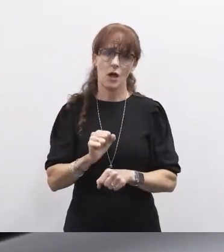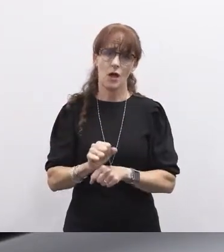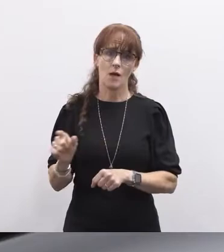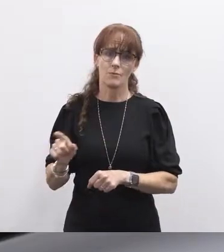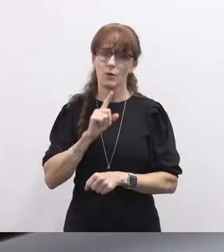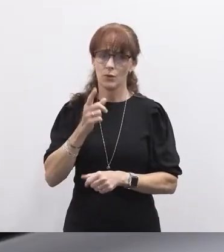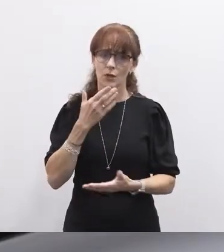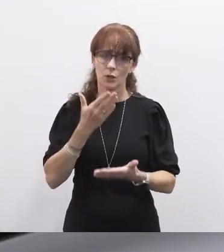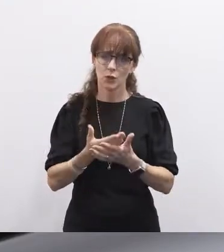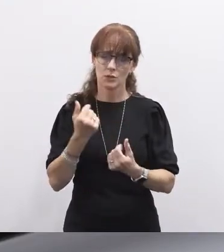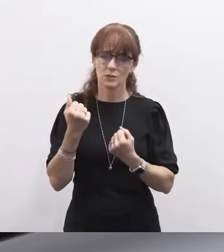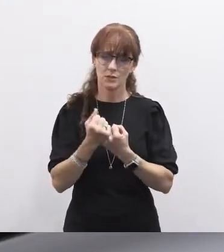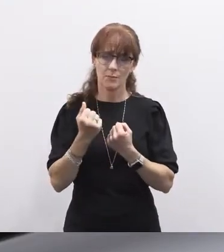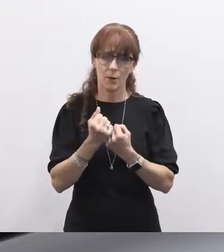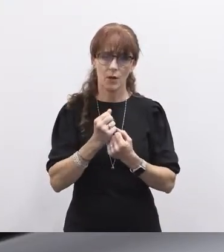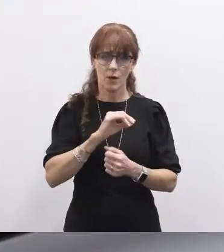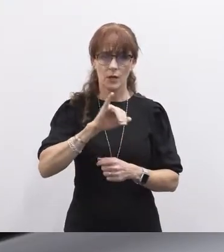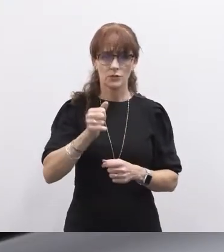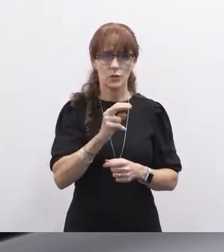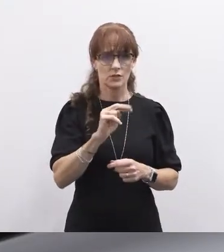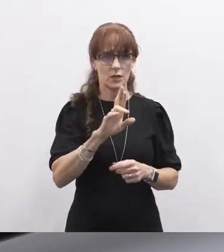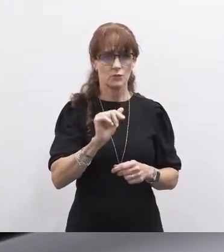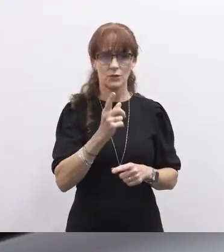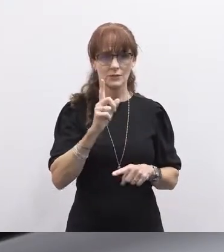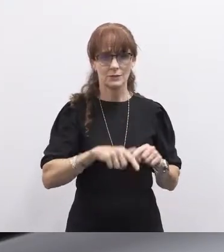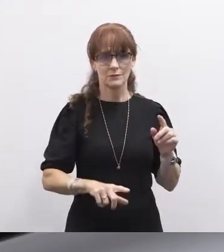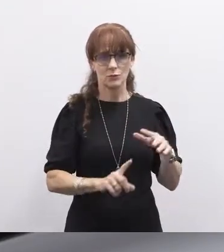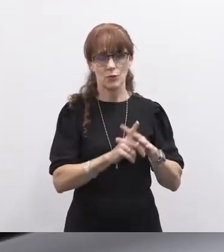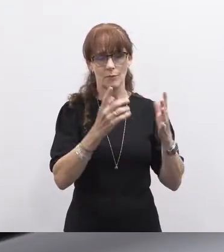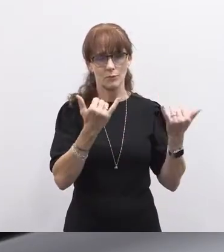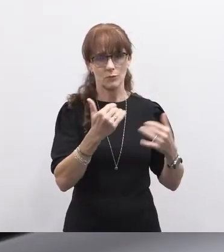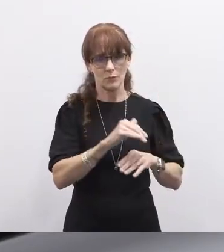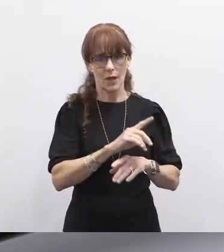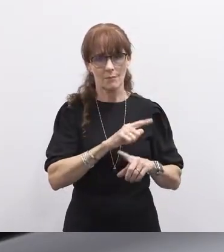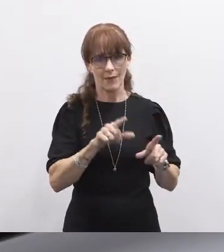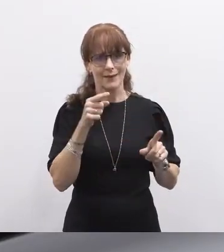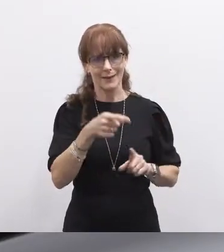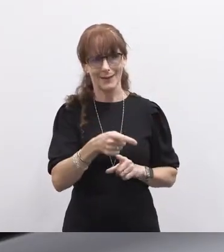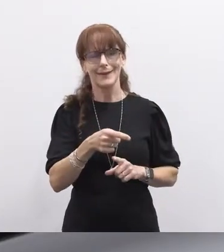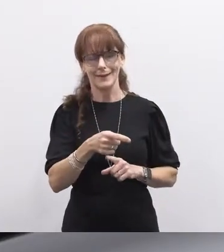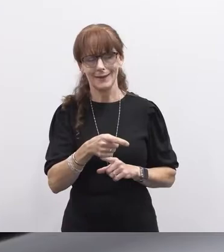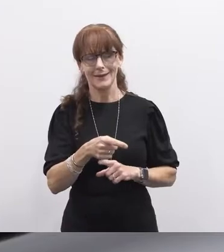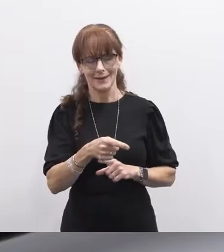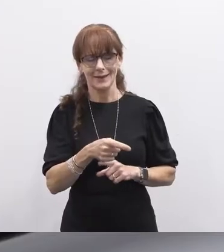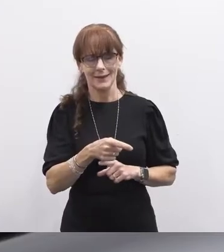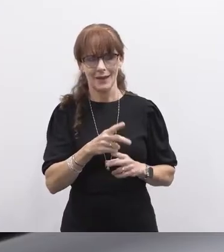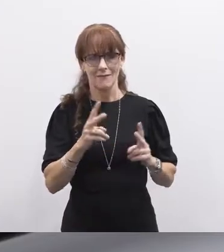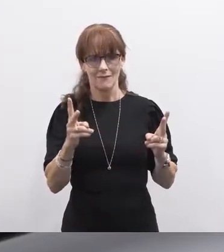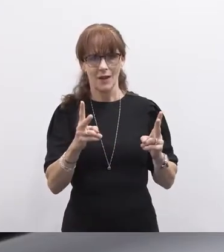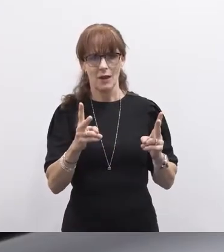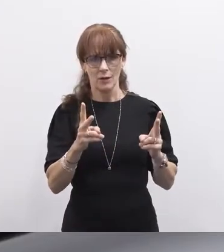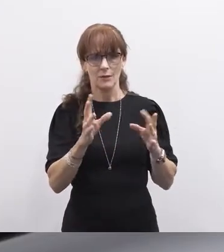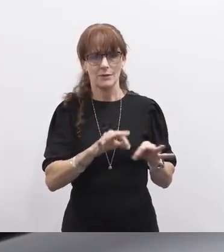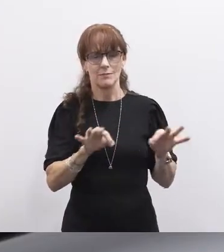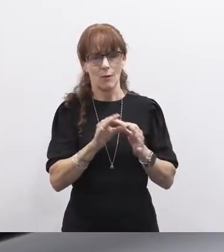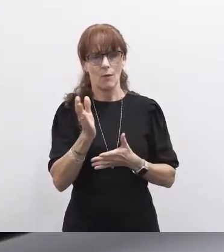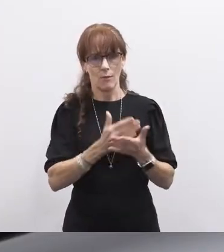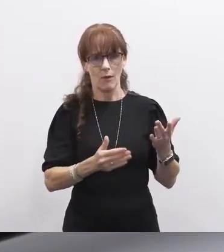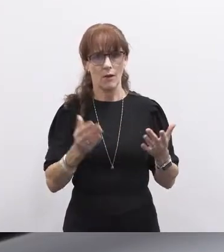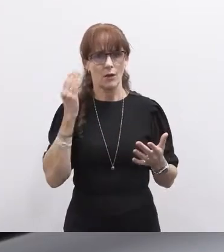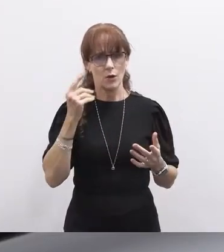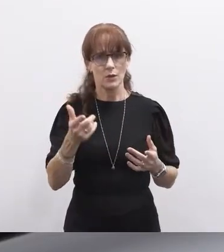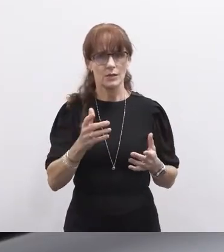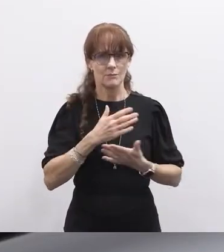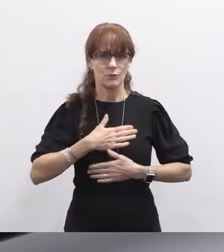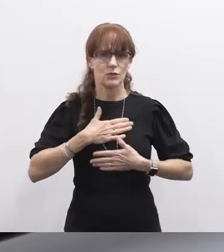lo ha hecho de manera fenomenal, con muy buen apoyo. Justin Rich no puede estar aquí ahora esta noche, pero era una